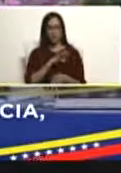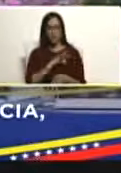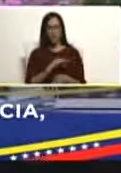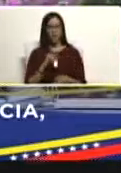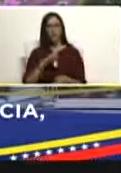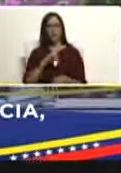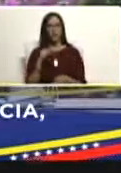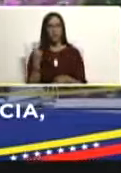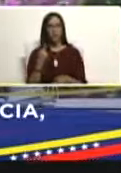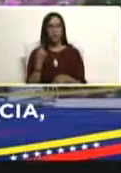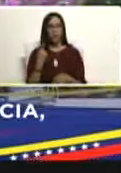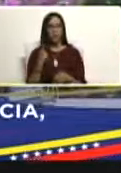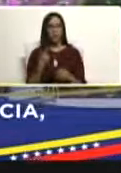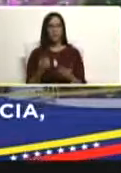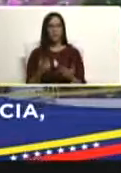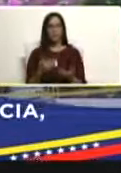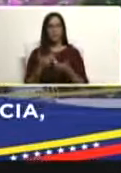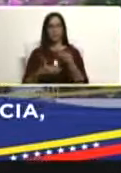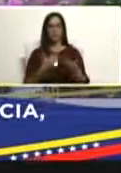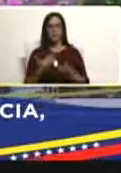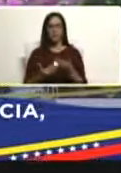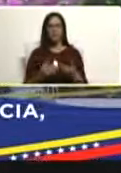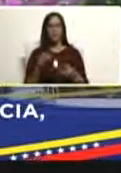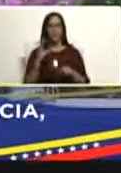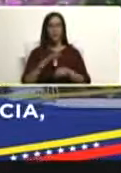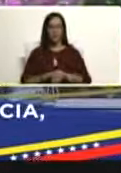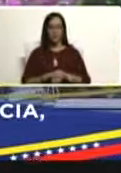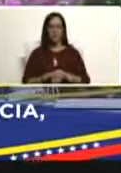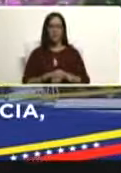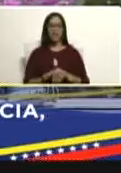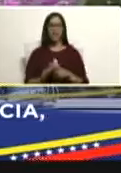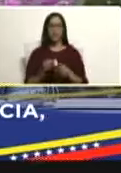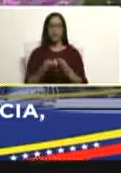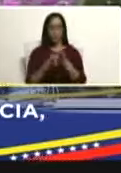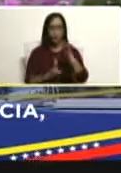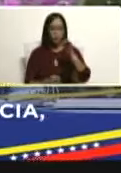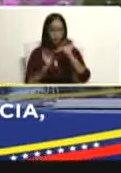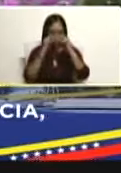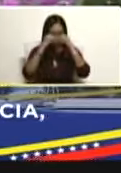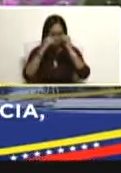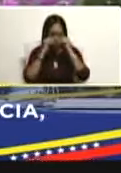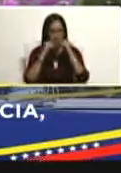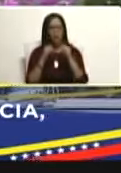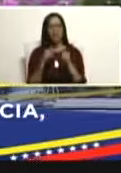son los compartimientos en los que estábamos atrapados, en los tubos de ensayo. Y hace 18 años